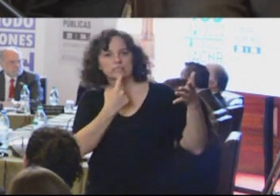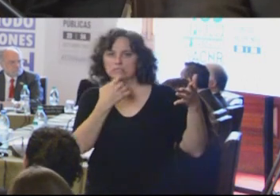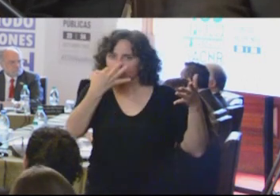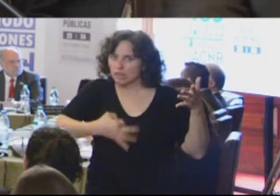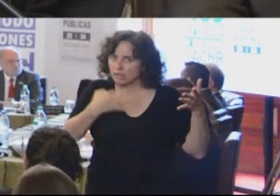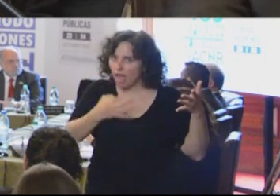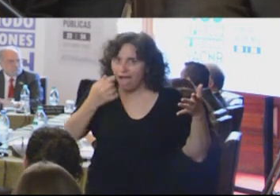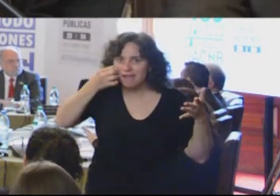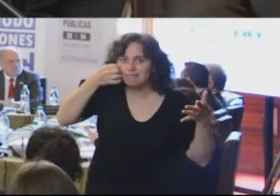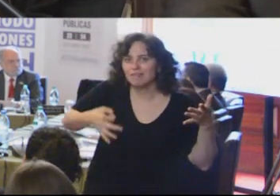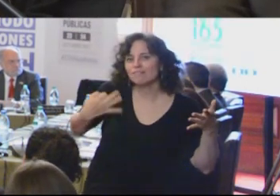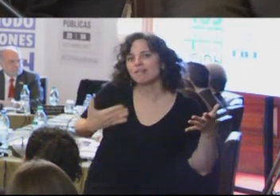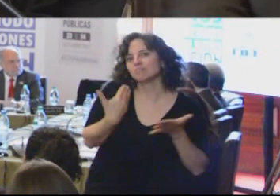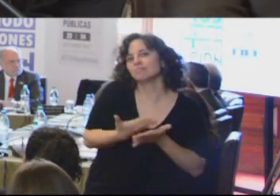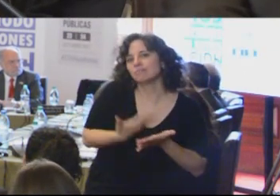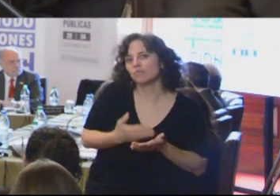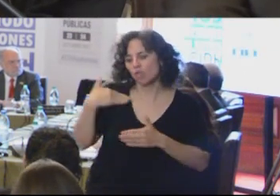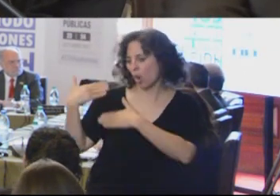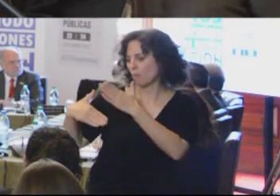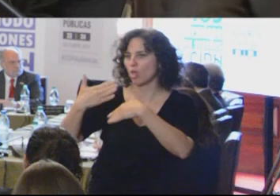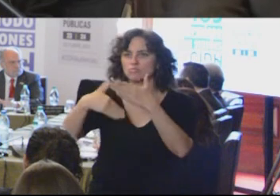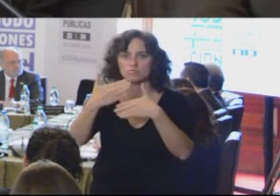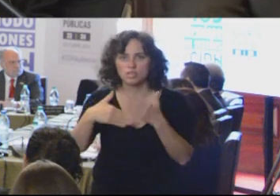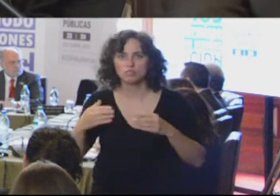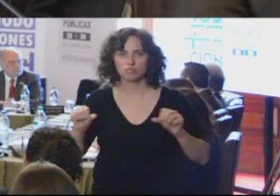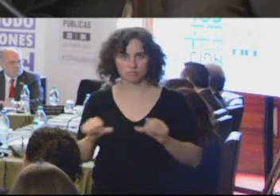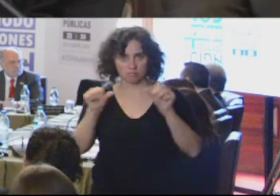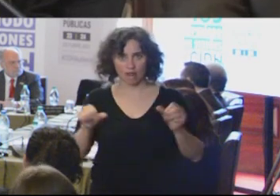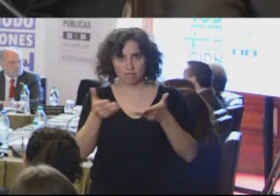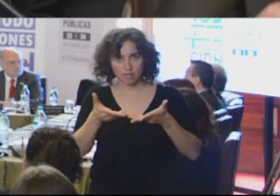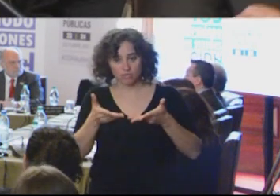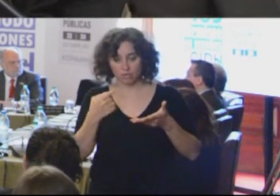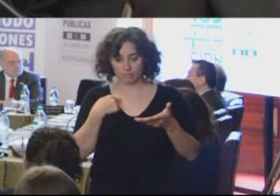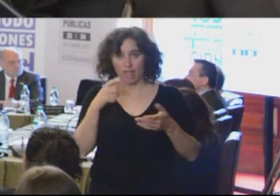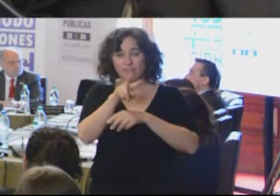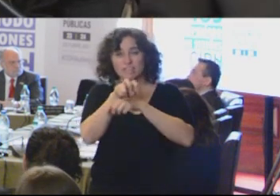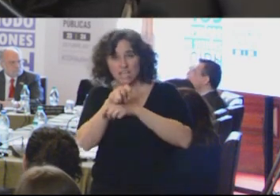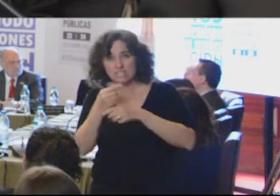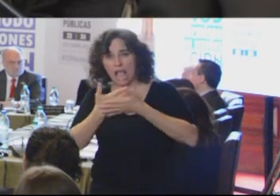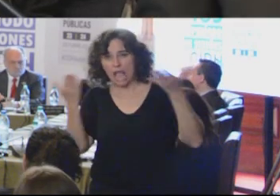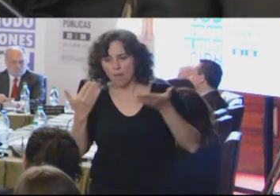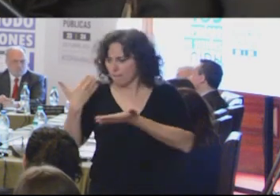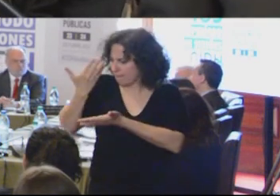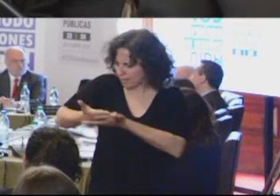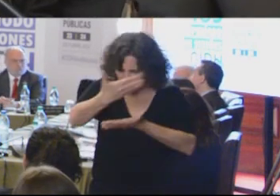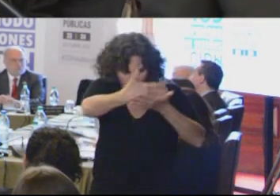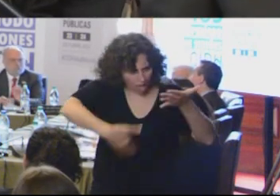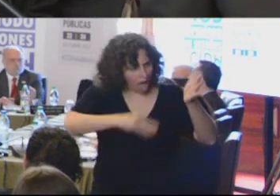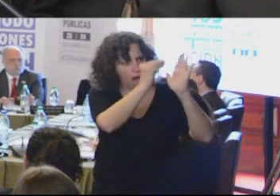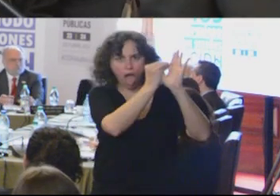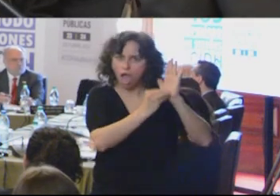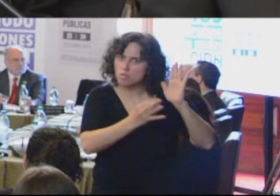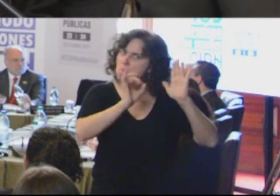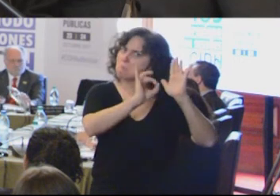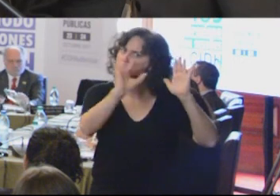evidencias de los procesos que se están adelantando aquí la fiscalía general ha presentado unos datos muy precisos